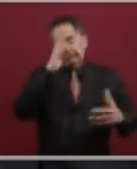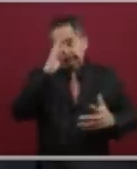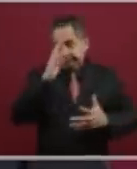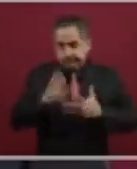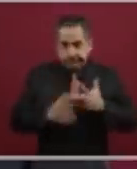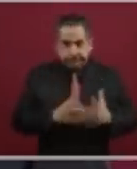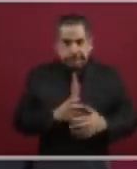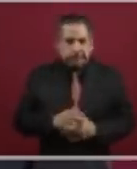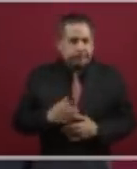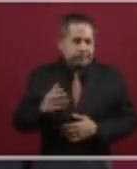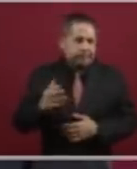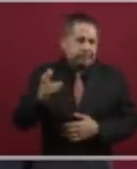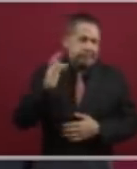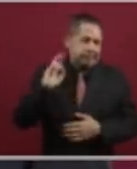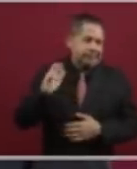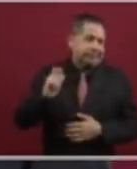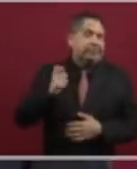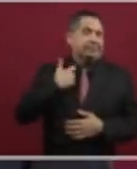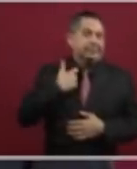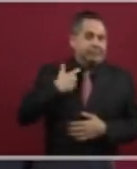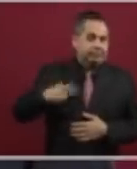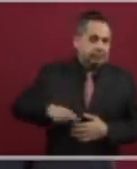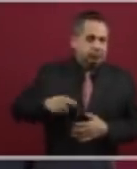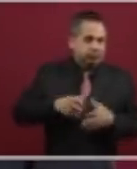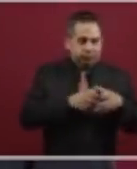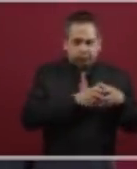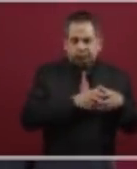los que se dedicaban a saquear y a robar,